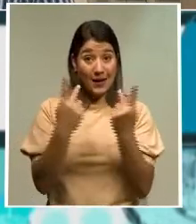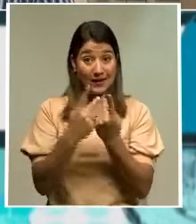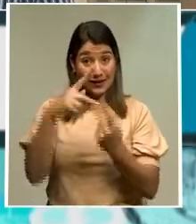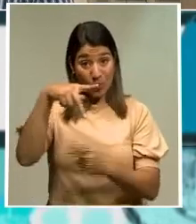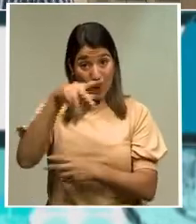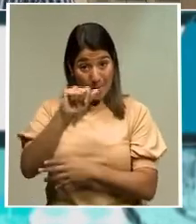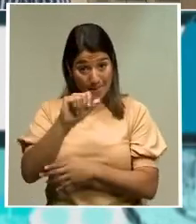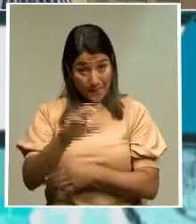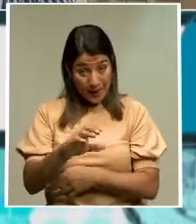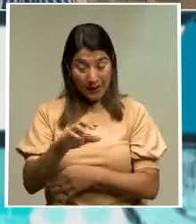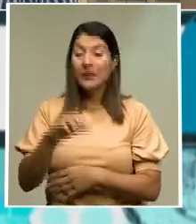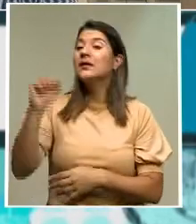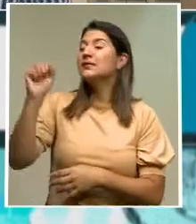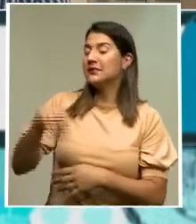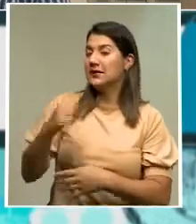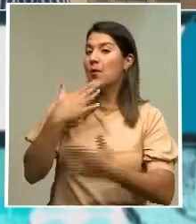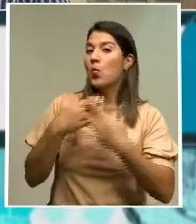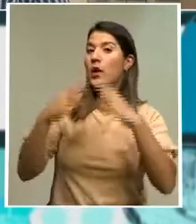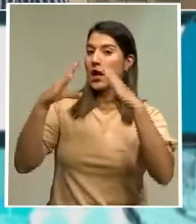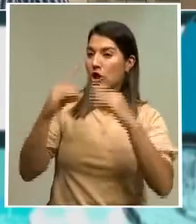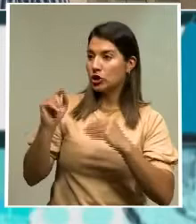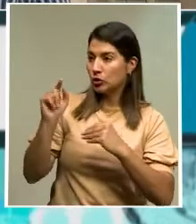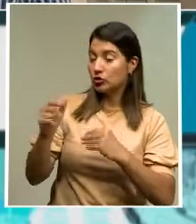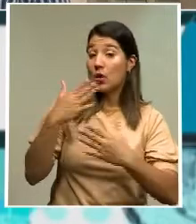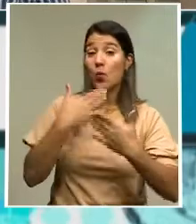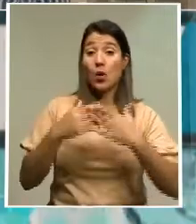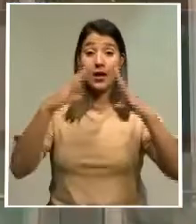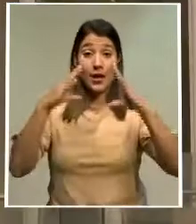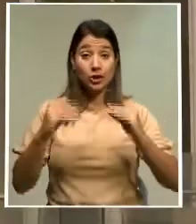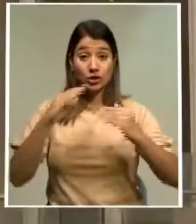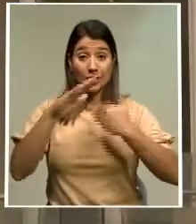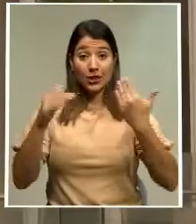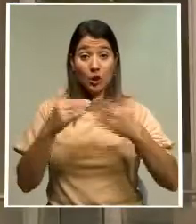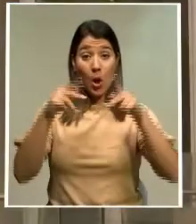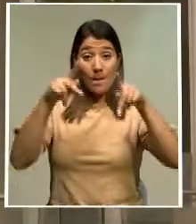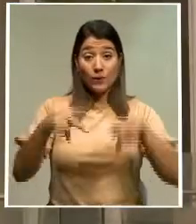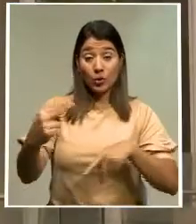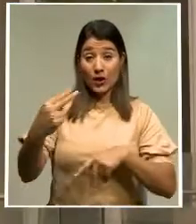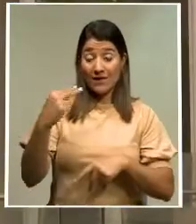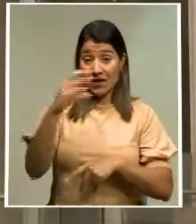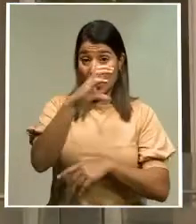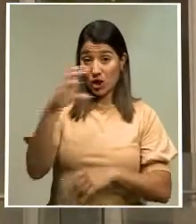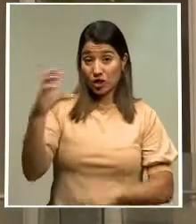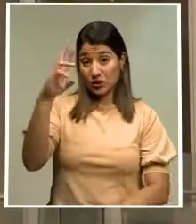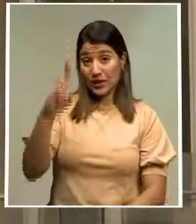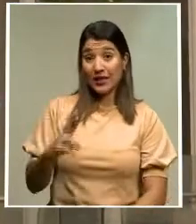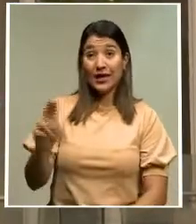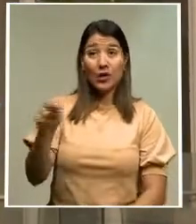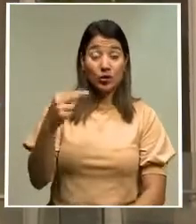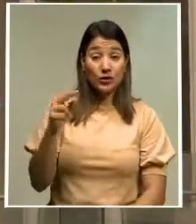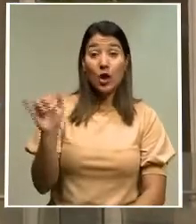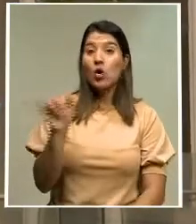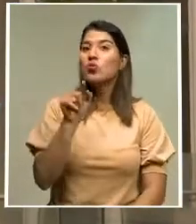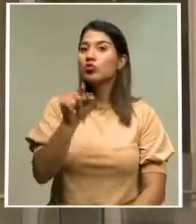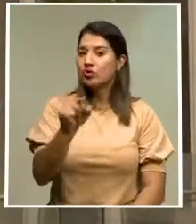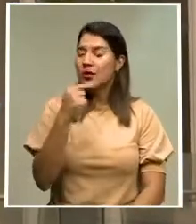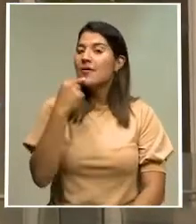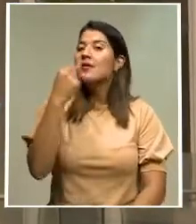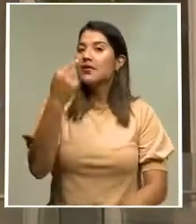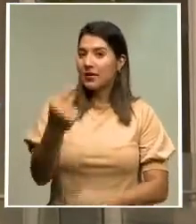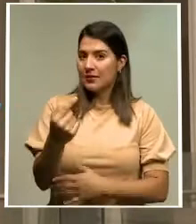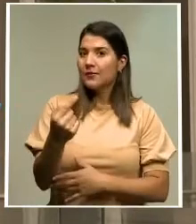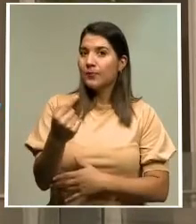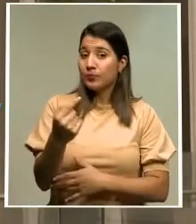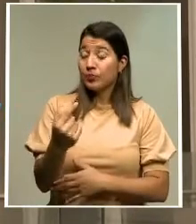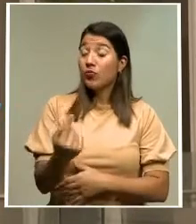Así es, Ernesto, buenas noches y por supuesto buenas noches a los televidentes de Costa Rica Noticias. Como usted lo dice, es una de las